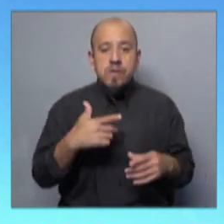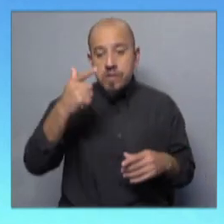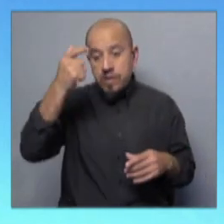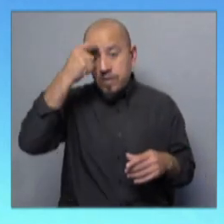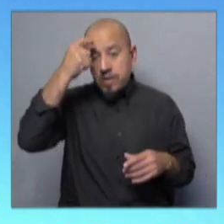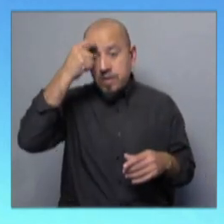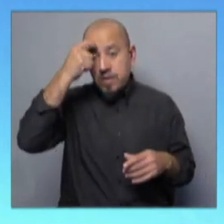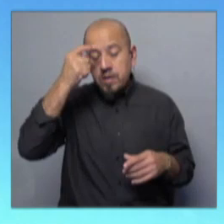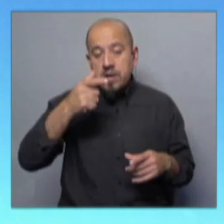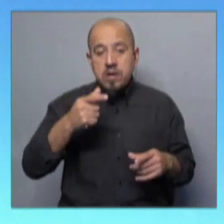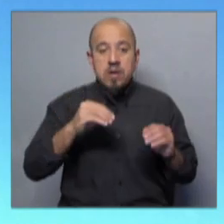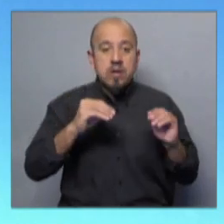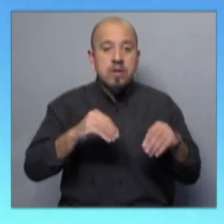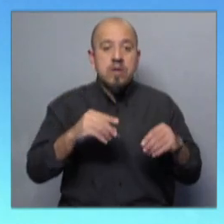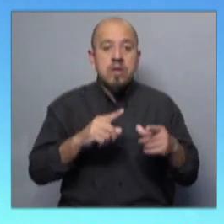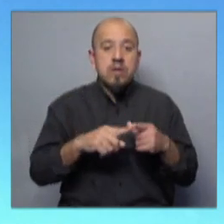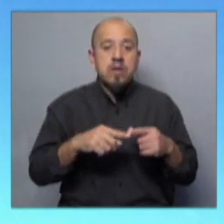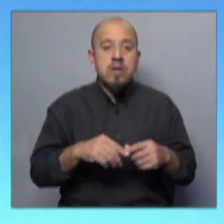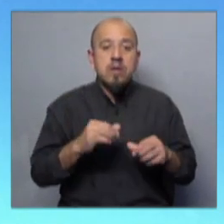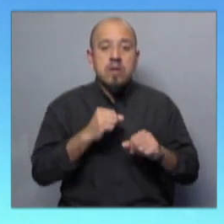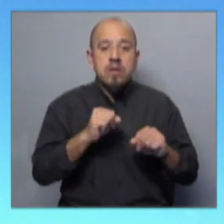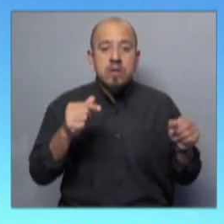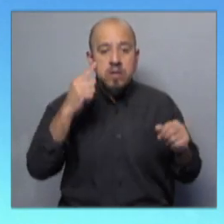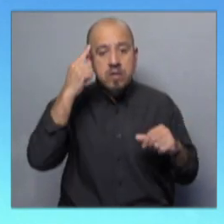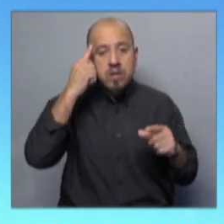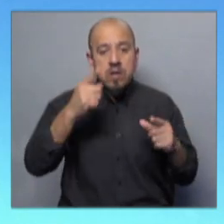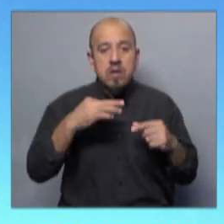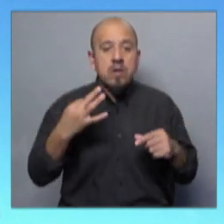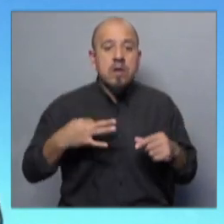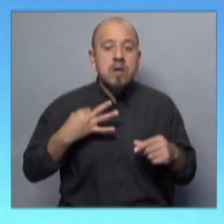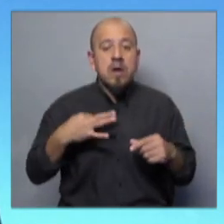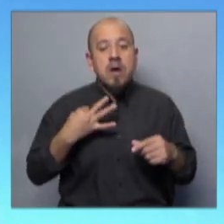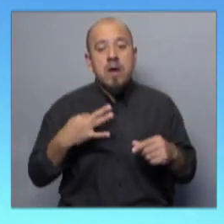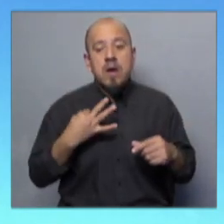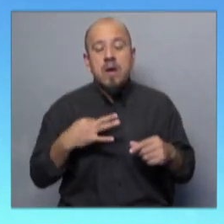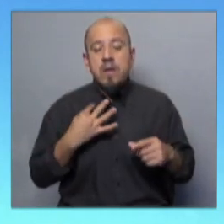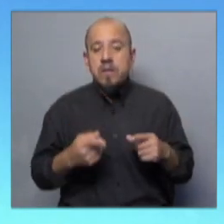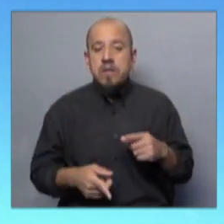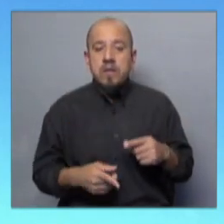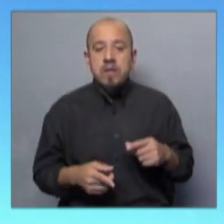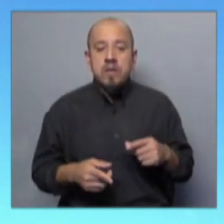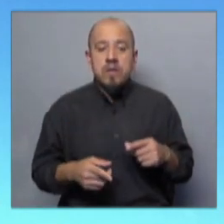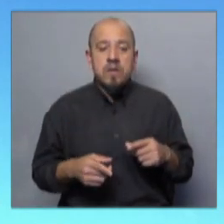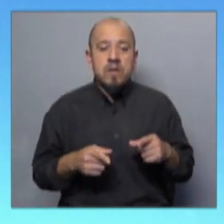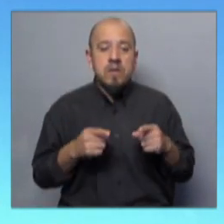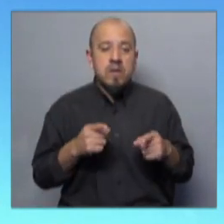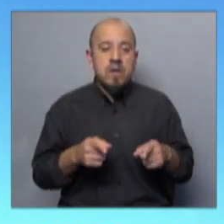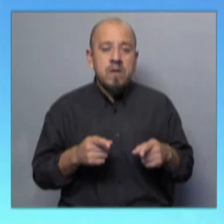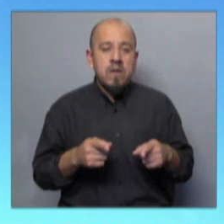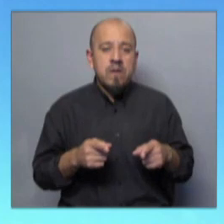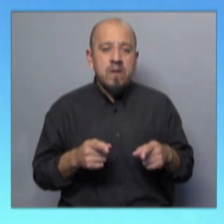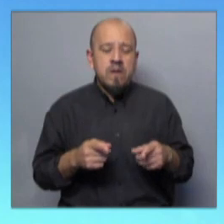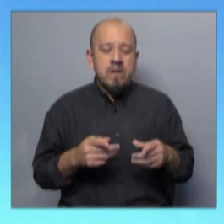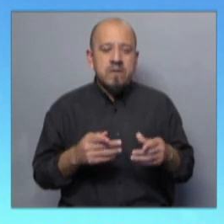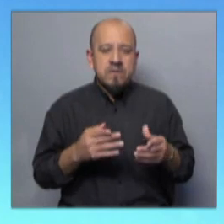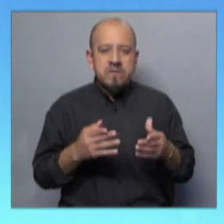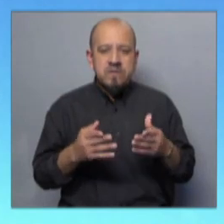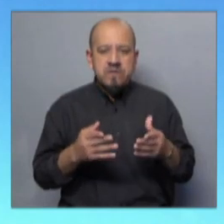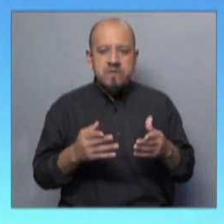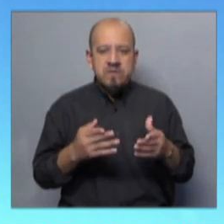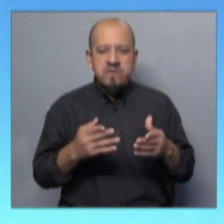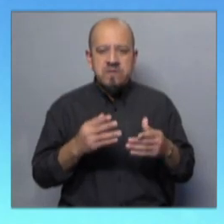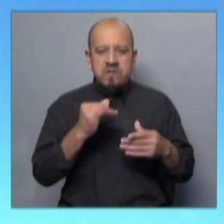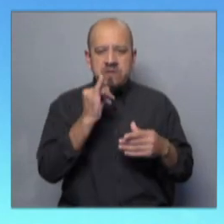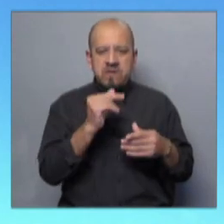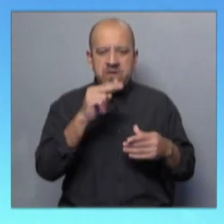y sin pensar en que se pueda resolver un problema de décadas en días récord de días recordemos además que el